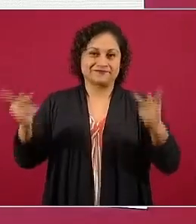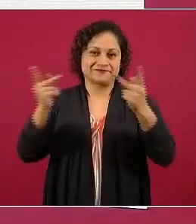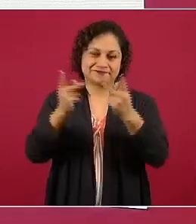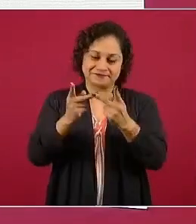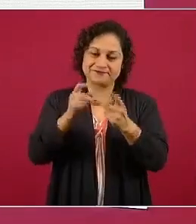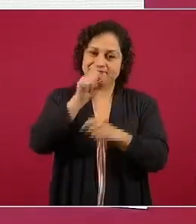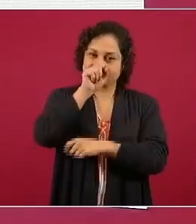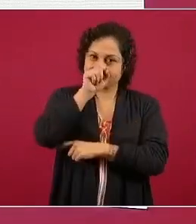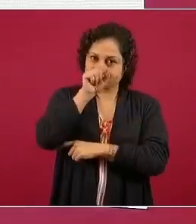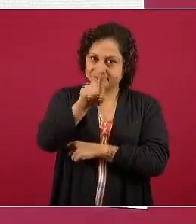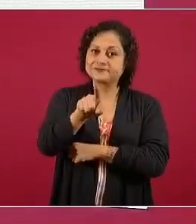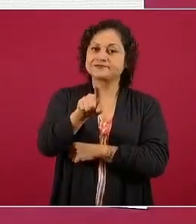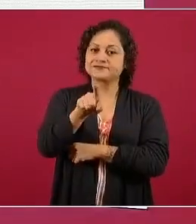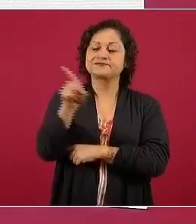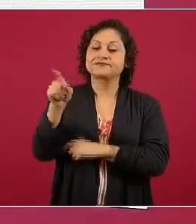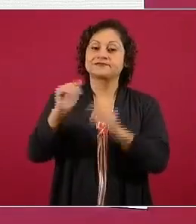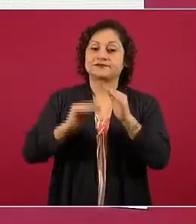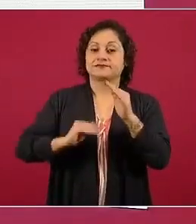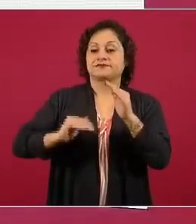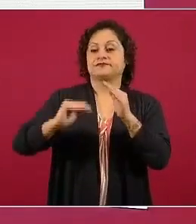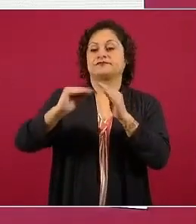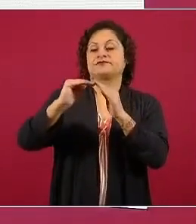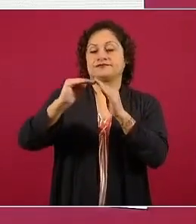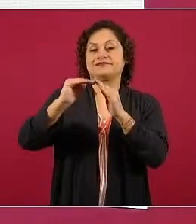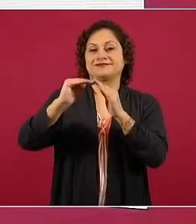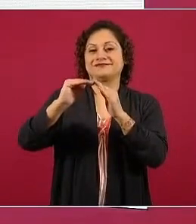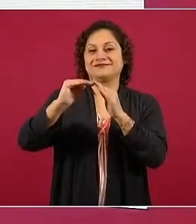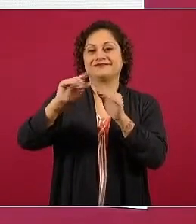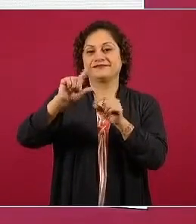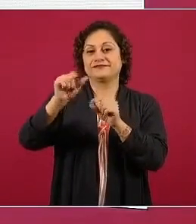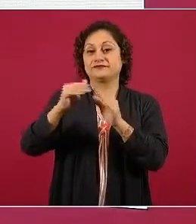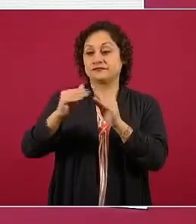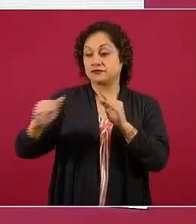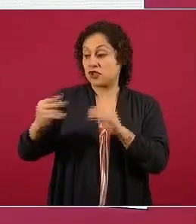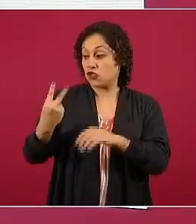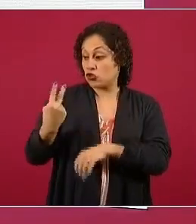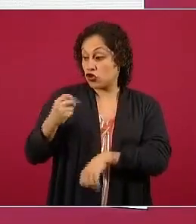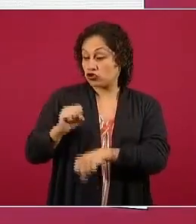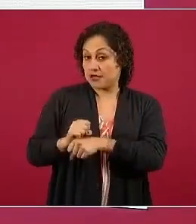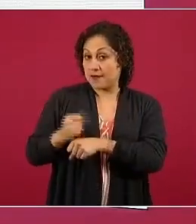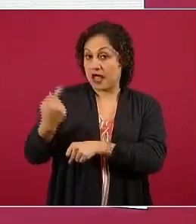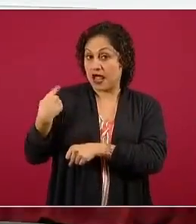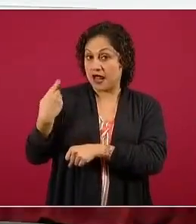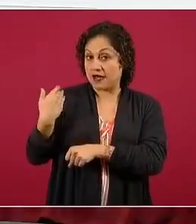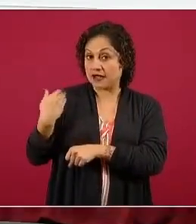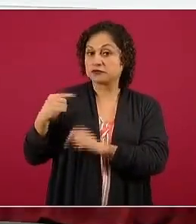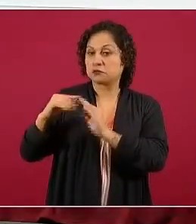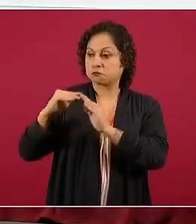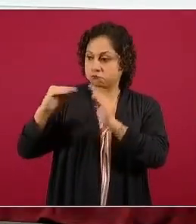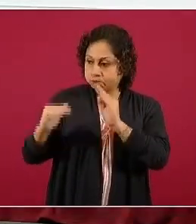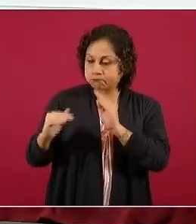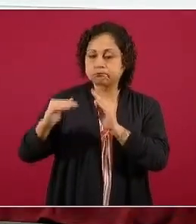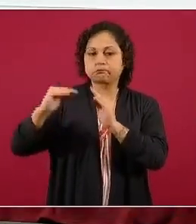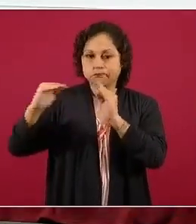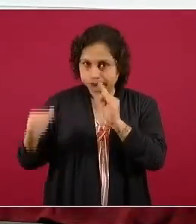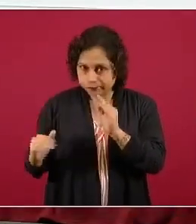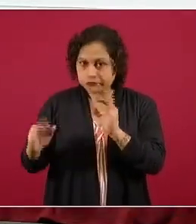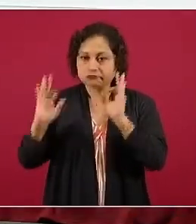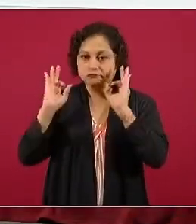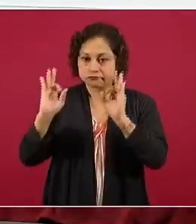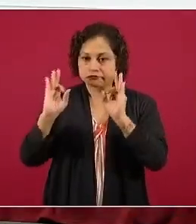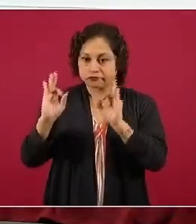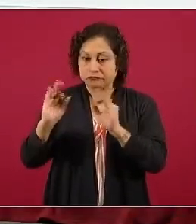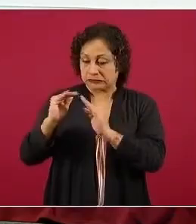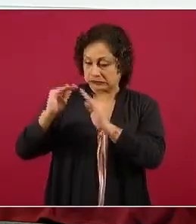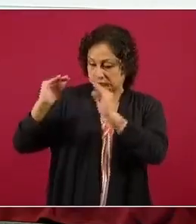meseta en la parte superior, pero da gusto ver que ahorita lleva 2 semanas con descenso importante, el último de casi